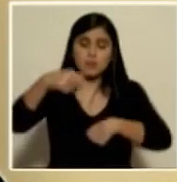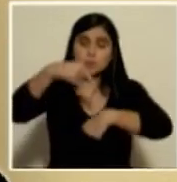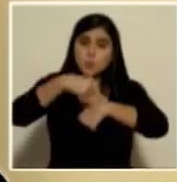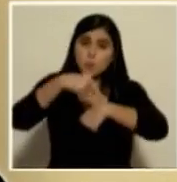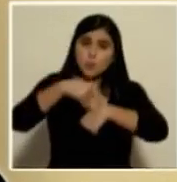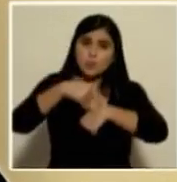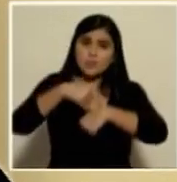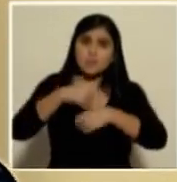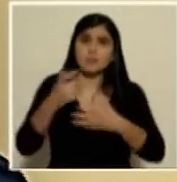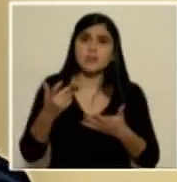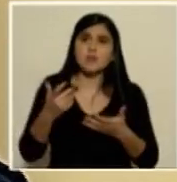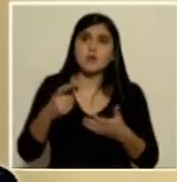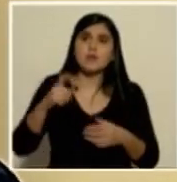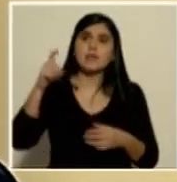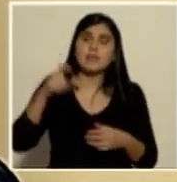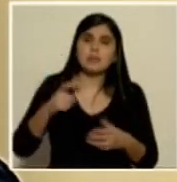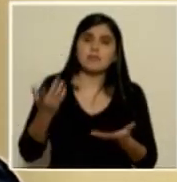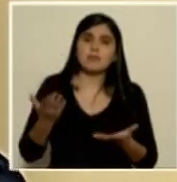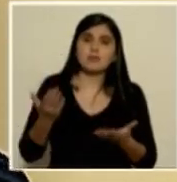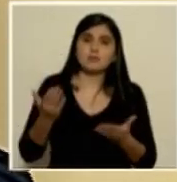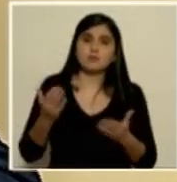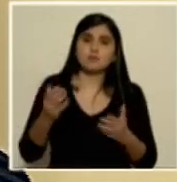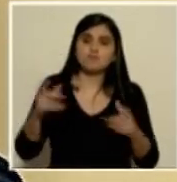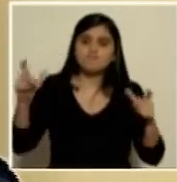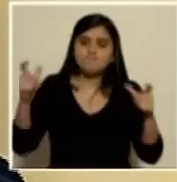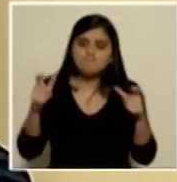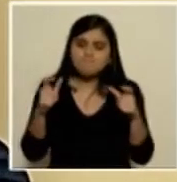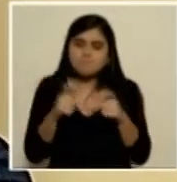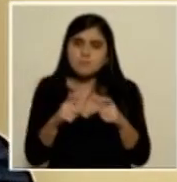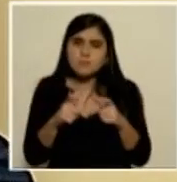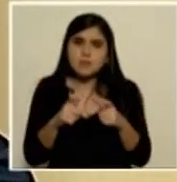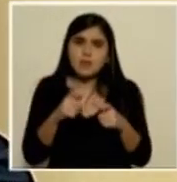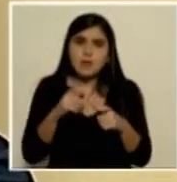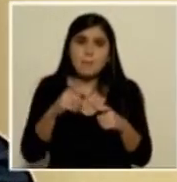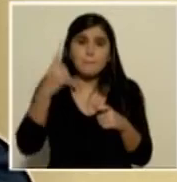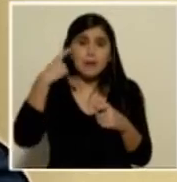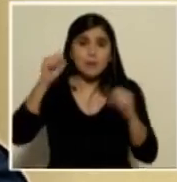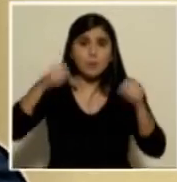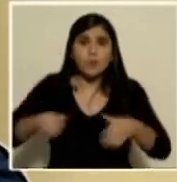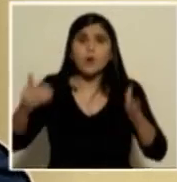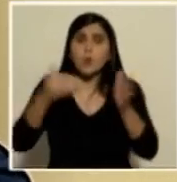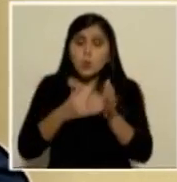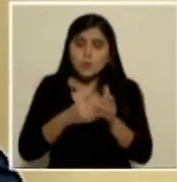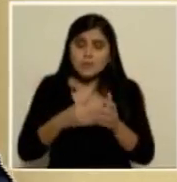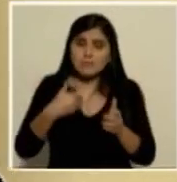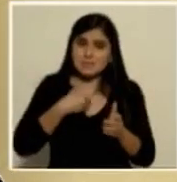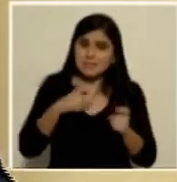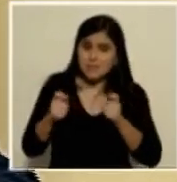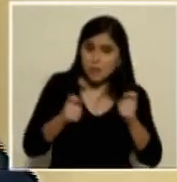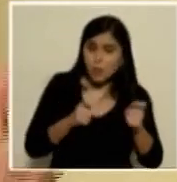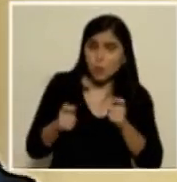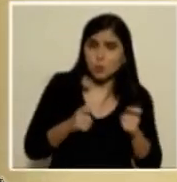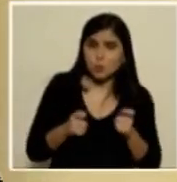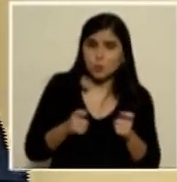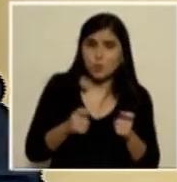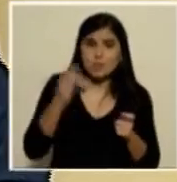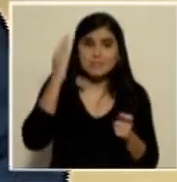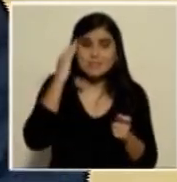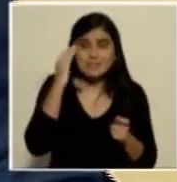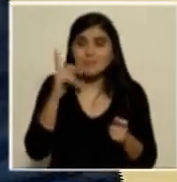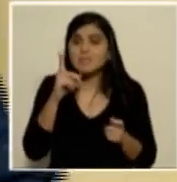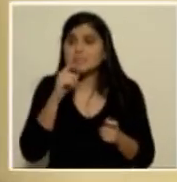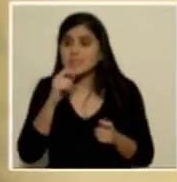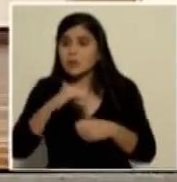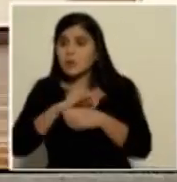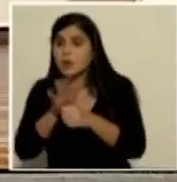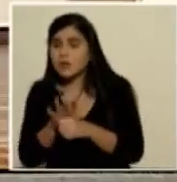bajar nuevamente la cantidad de casos y tener el control también de dónde están presentándose los casos y los contactos.